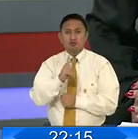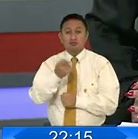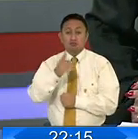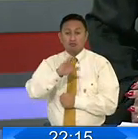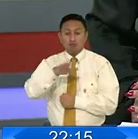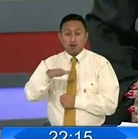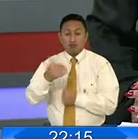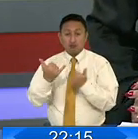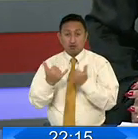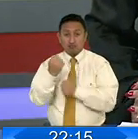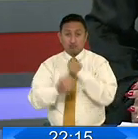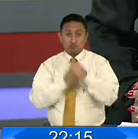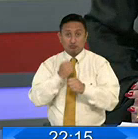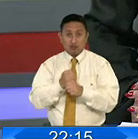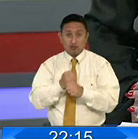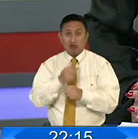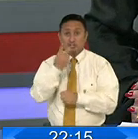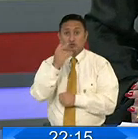terminar el periodo lectivo